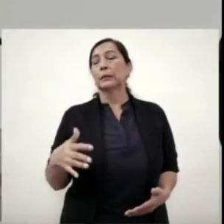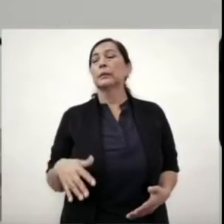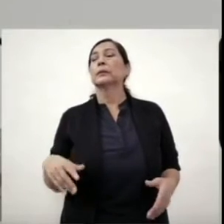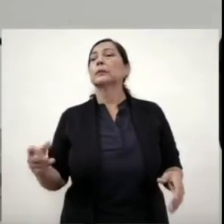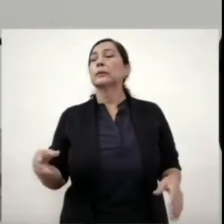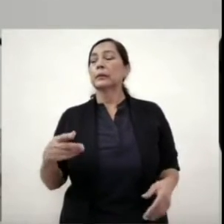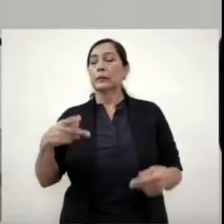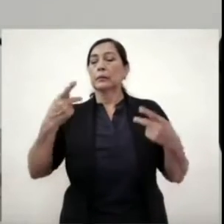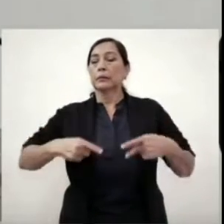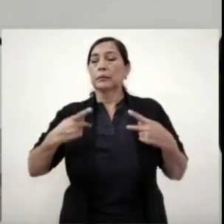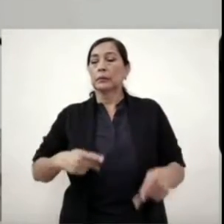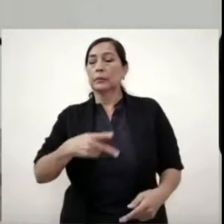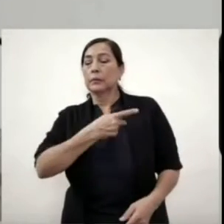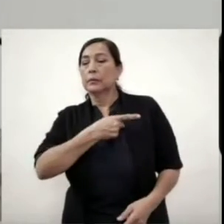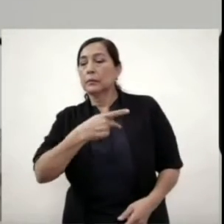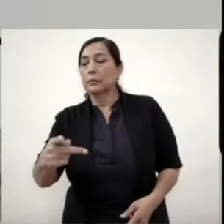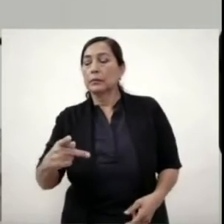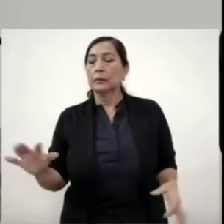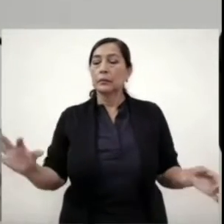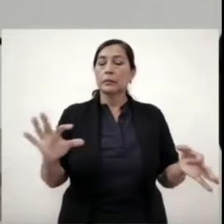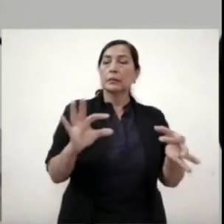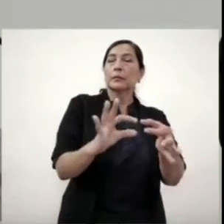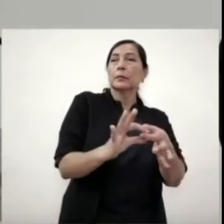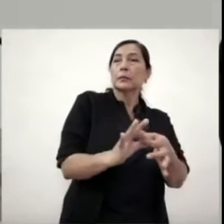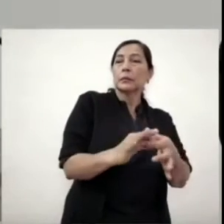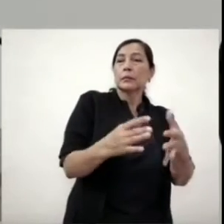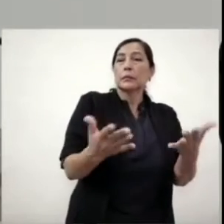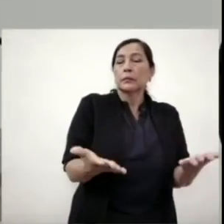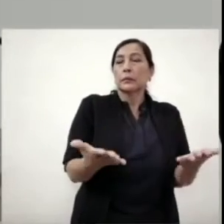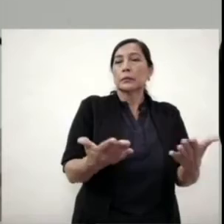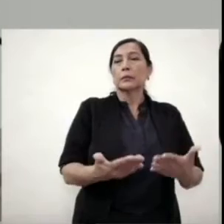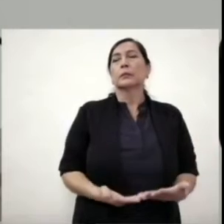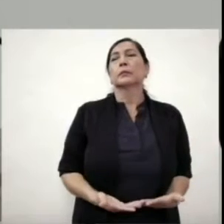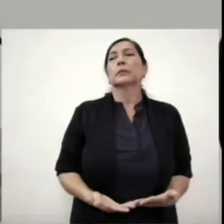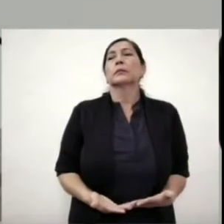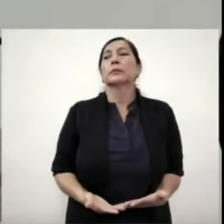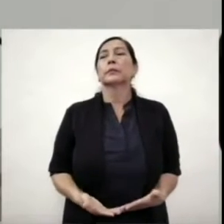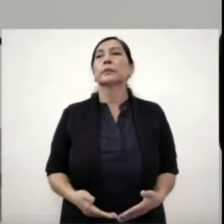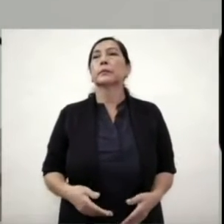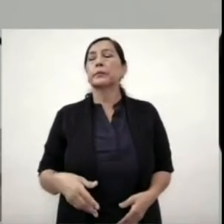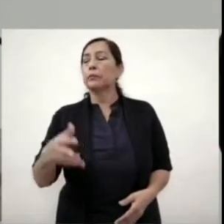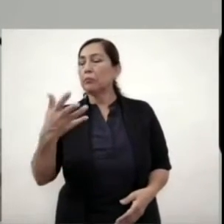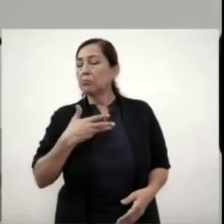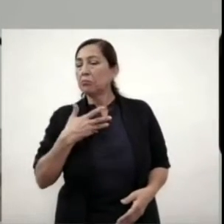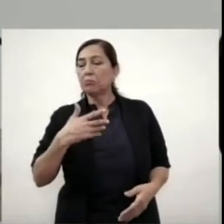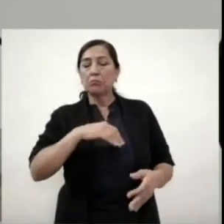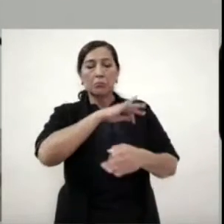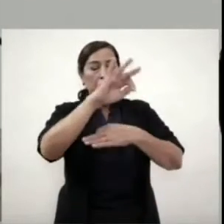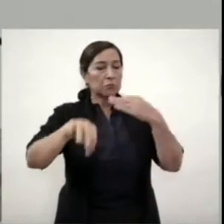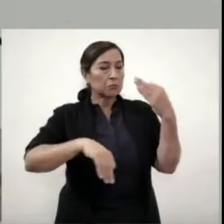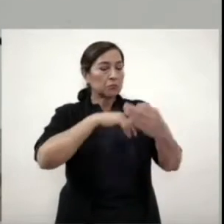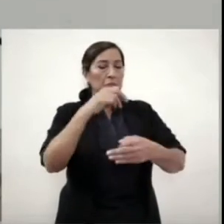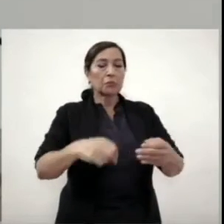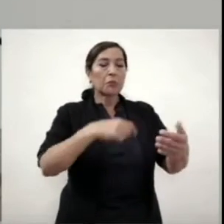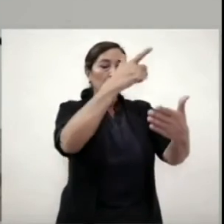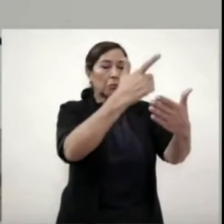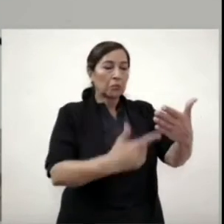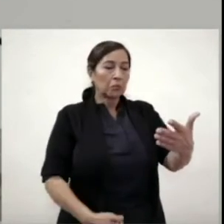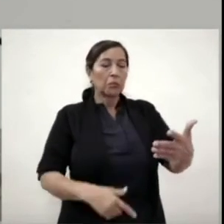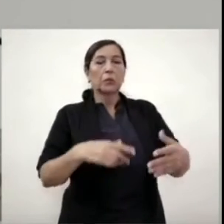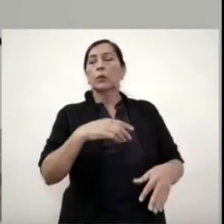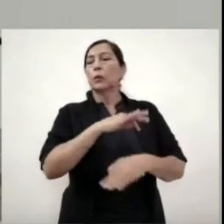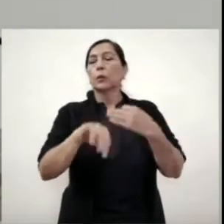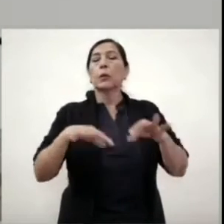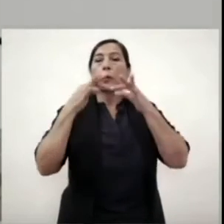pobreza. Tenemos esa cuestión, todos los datos, toda la información que tenemos a la mano